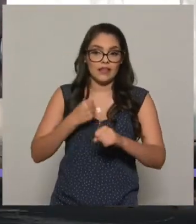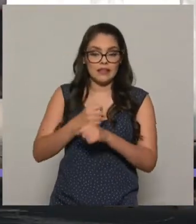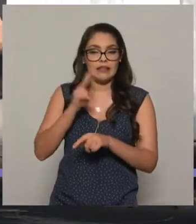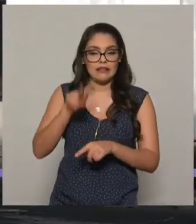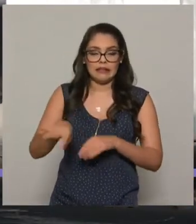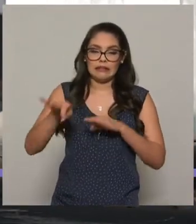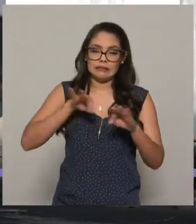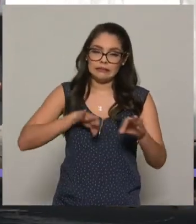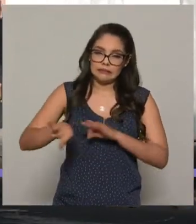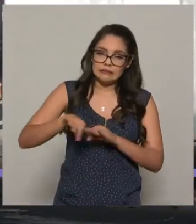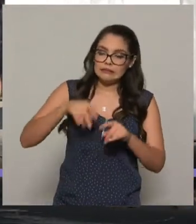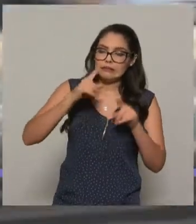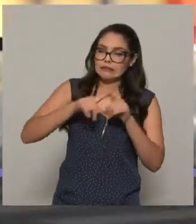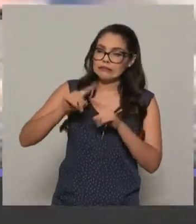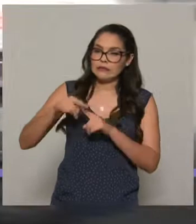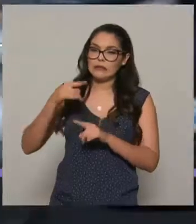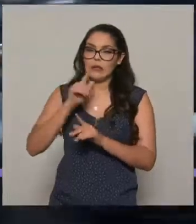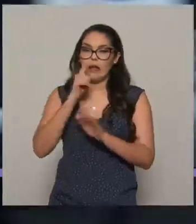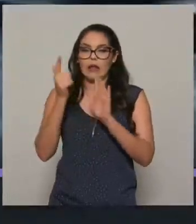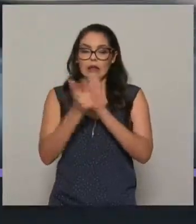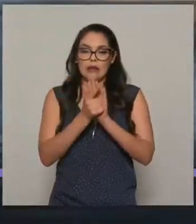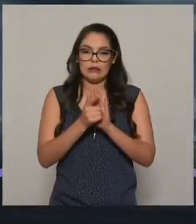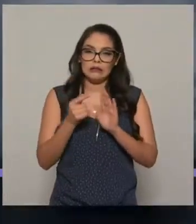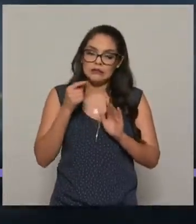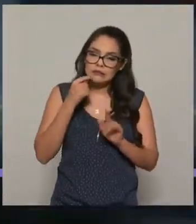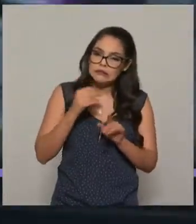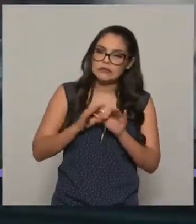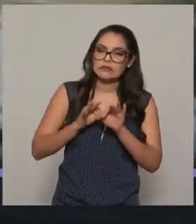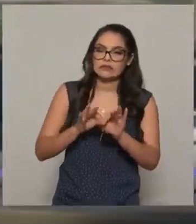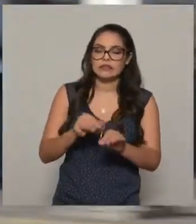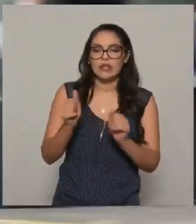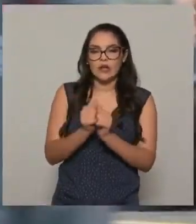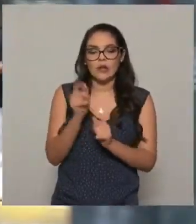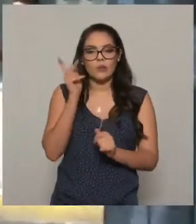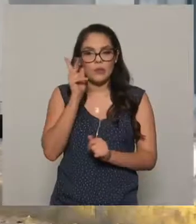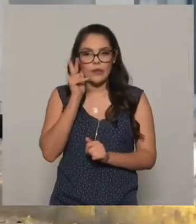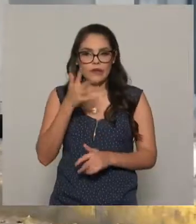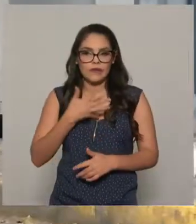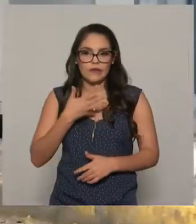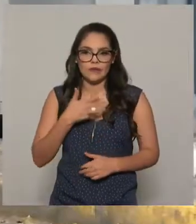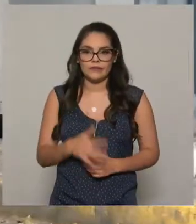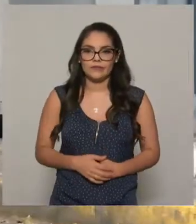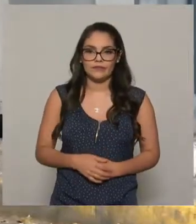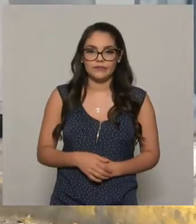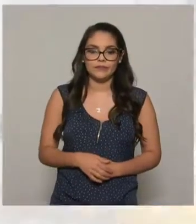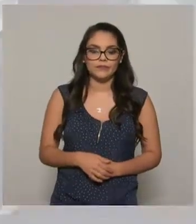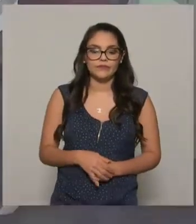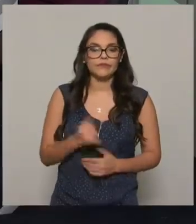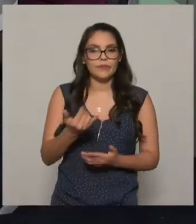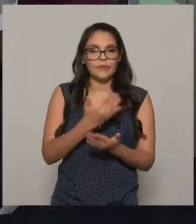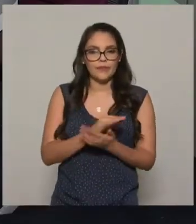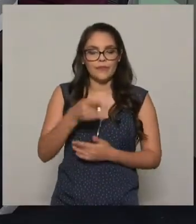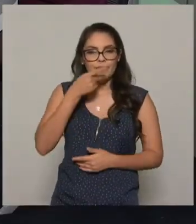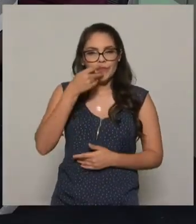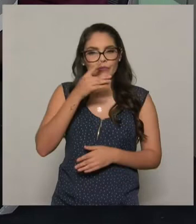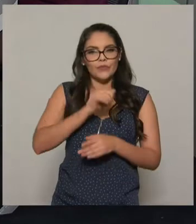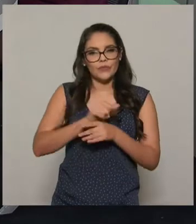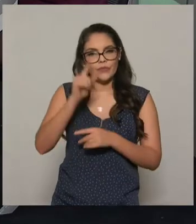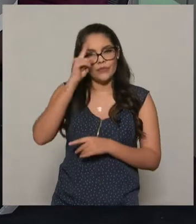arduo de políticas públicas basadas en datos y en evidencia. Absolutamente, Fernanda Rivera, sin duda. Oye, la crítica